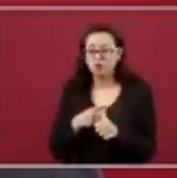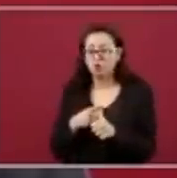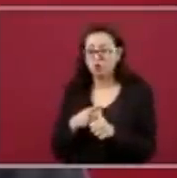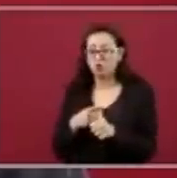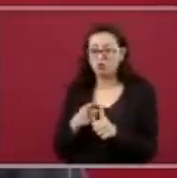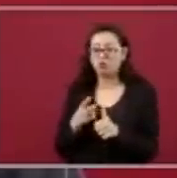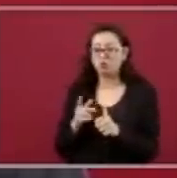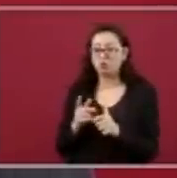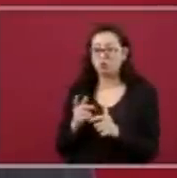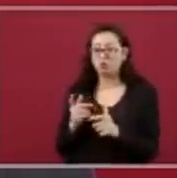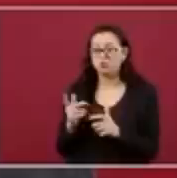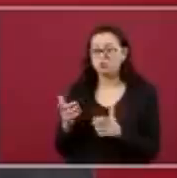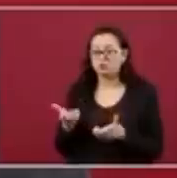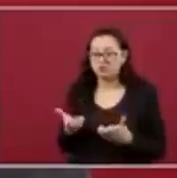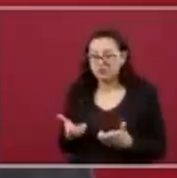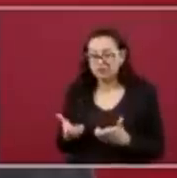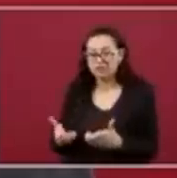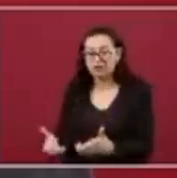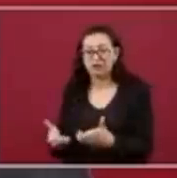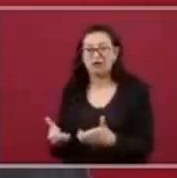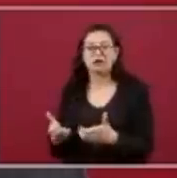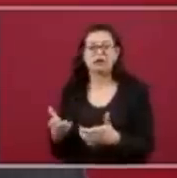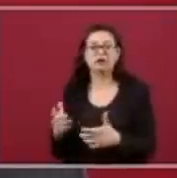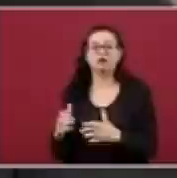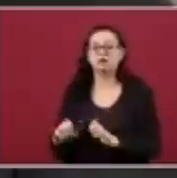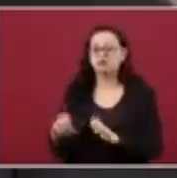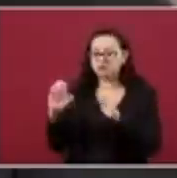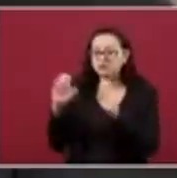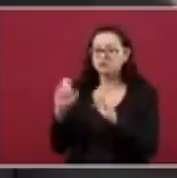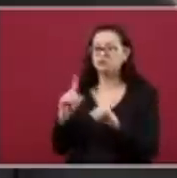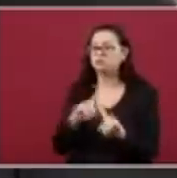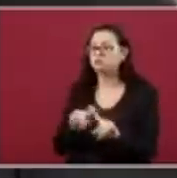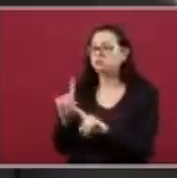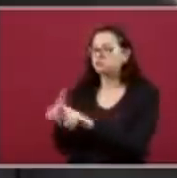de carreteras, de infraestructura.